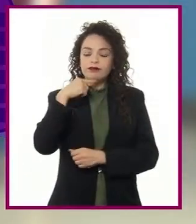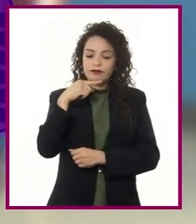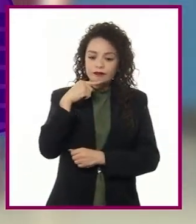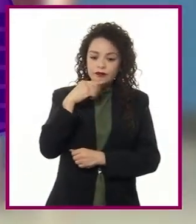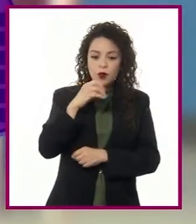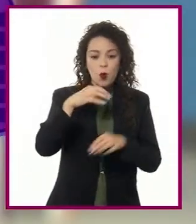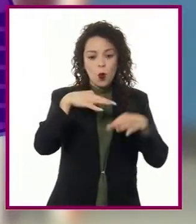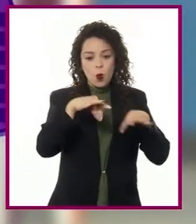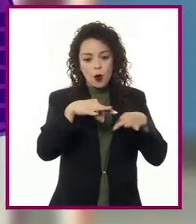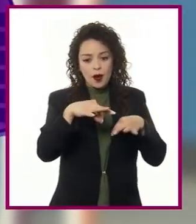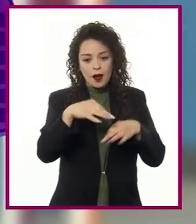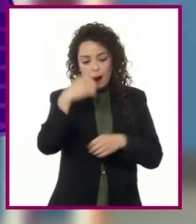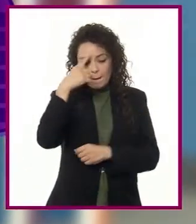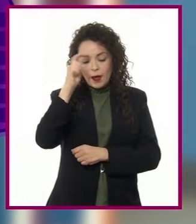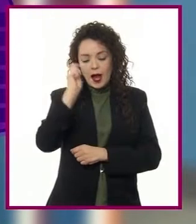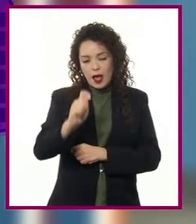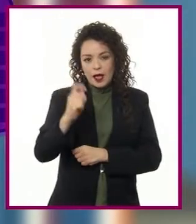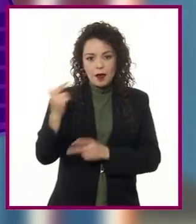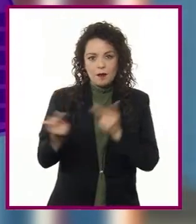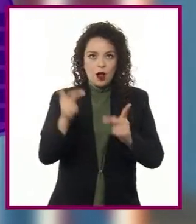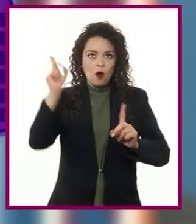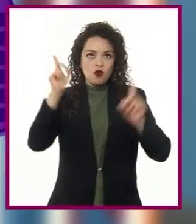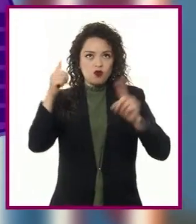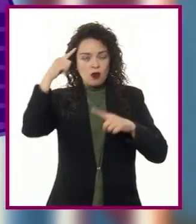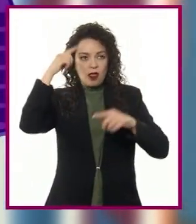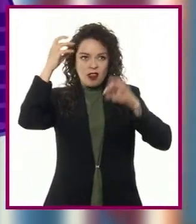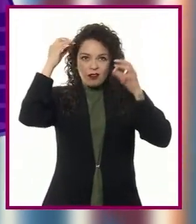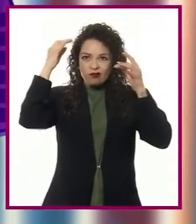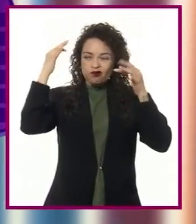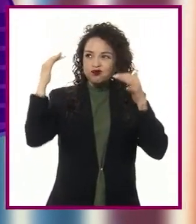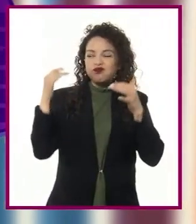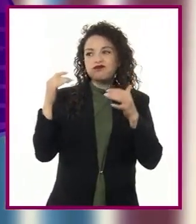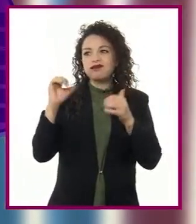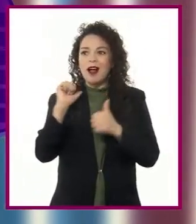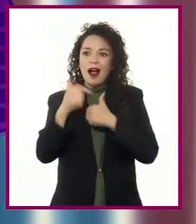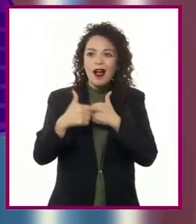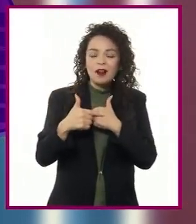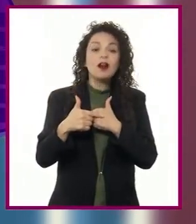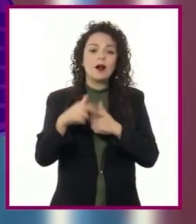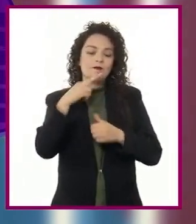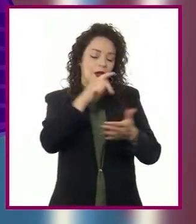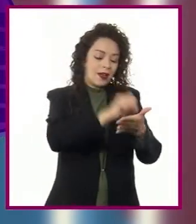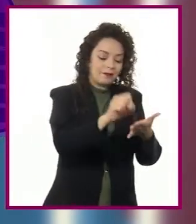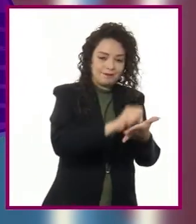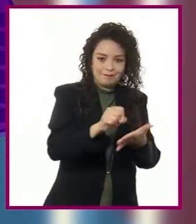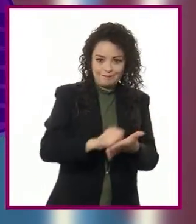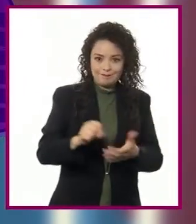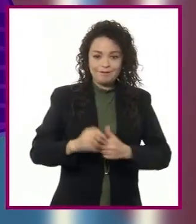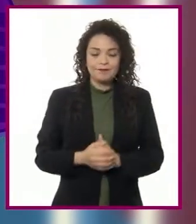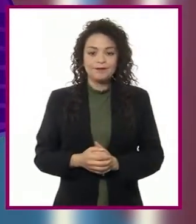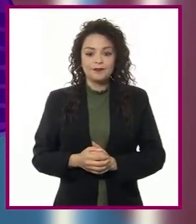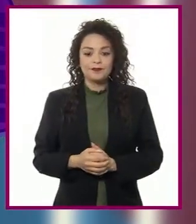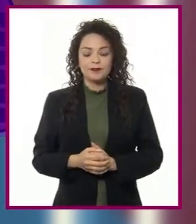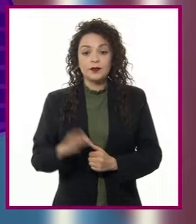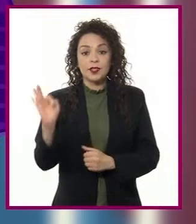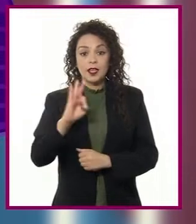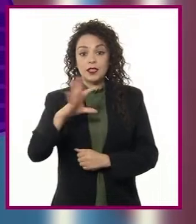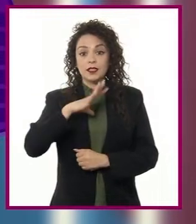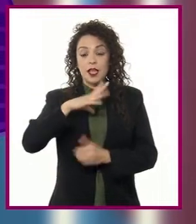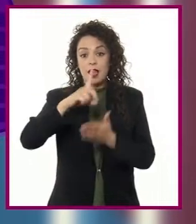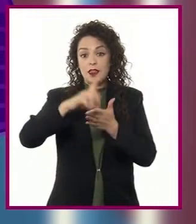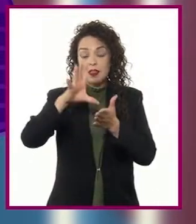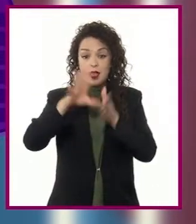principales, preguntas o reflexiones que surjan a partir de lo que analizaremos. Si tienen discapacidad